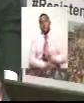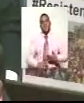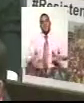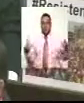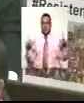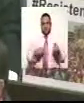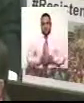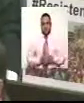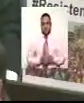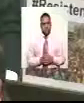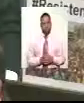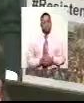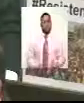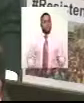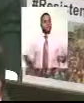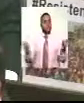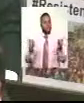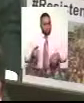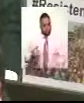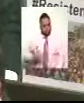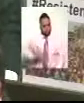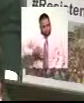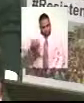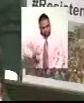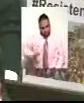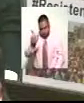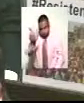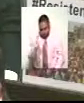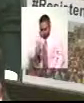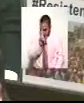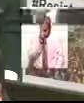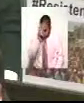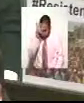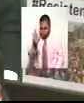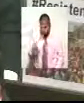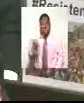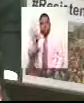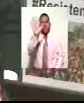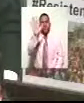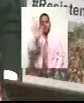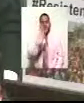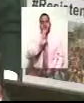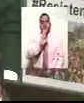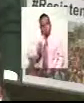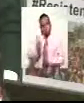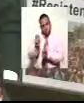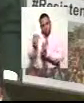nada menos, y a la dignidad de una persona, ella investida